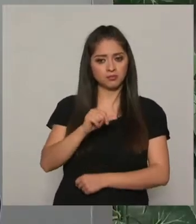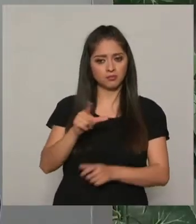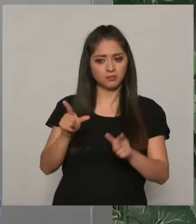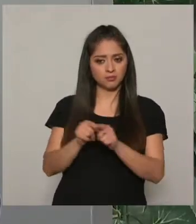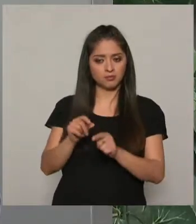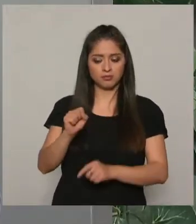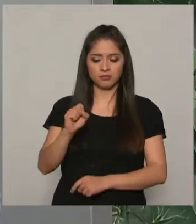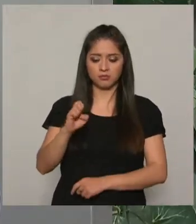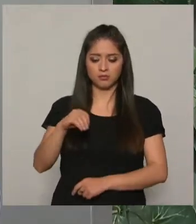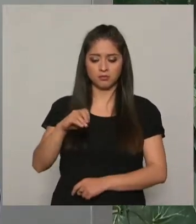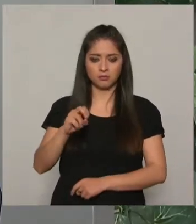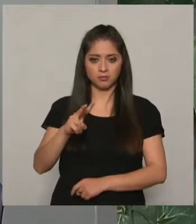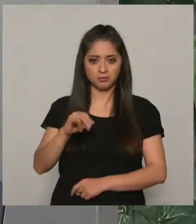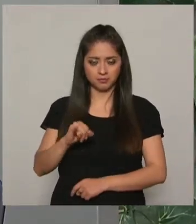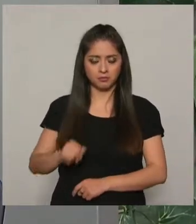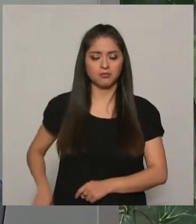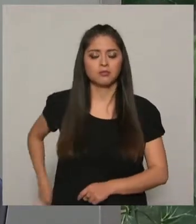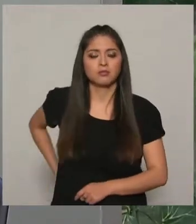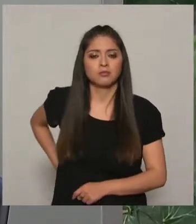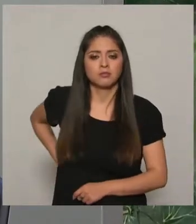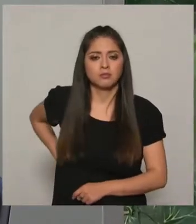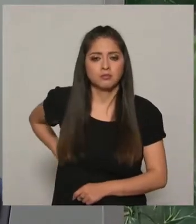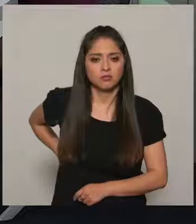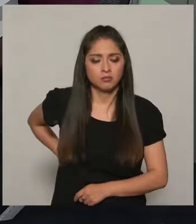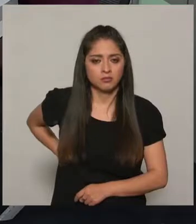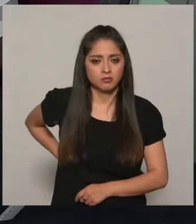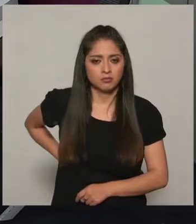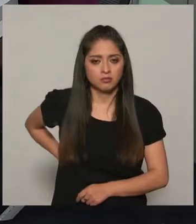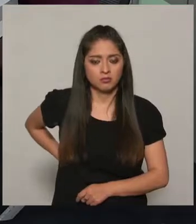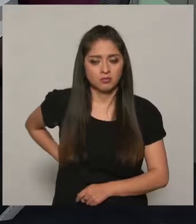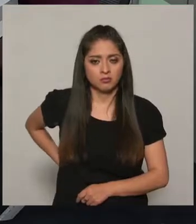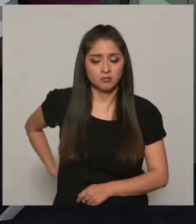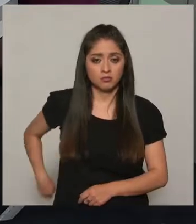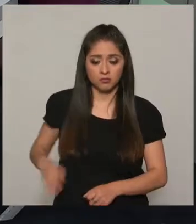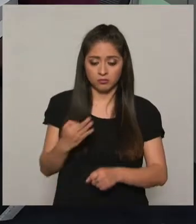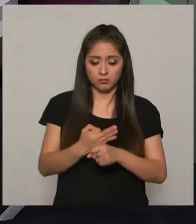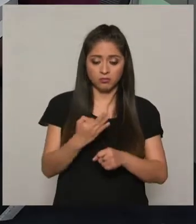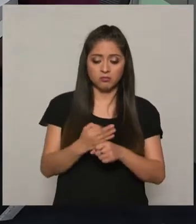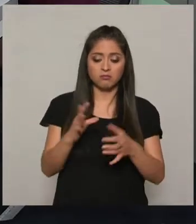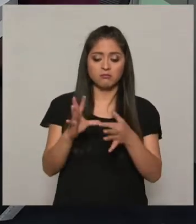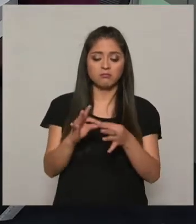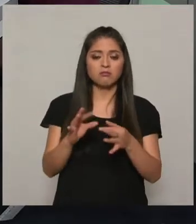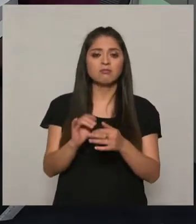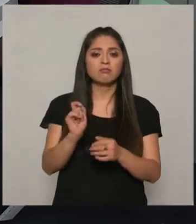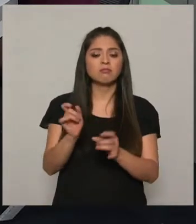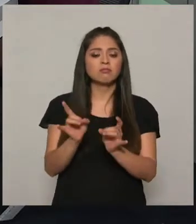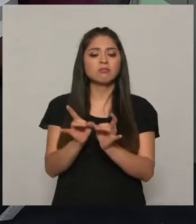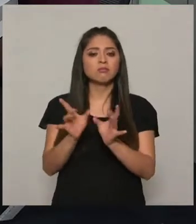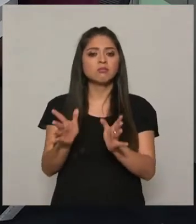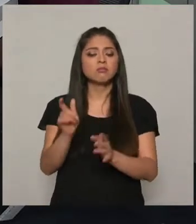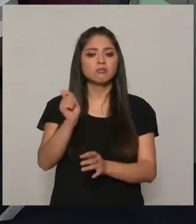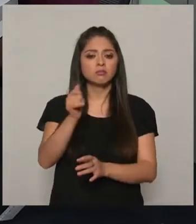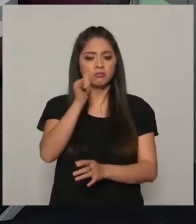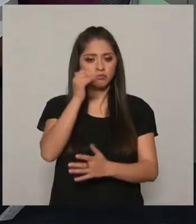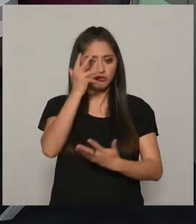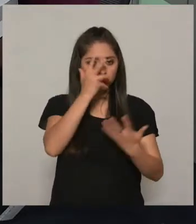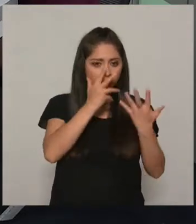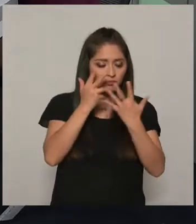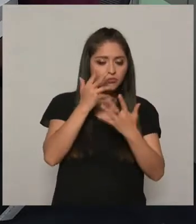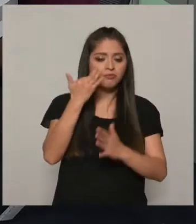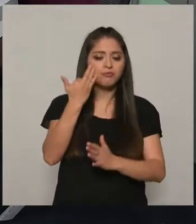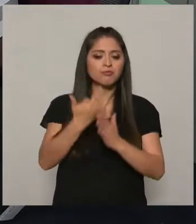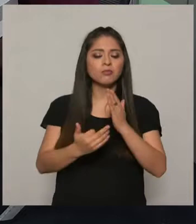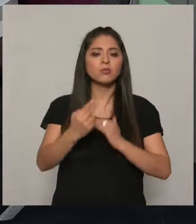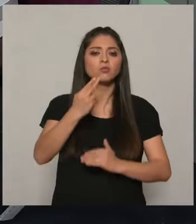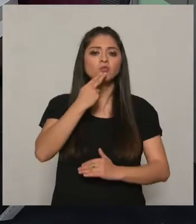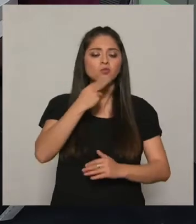estábamos platicando sobre las principales causas. Evidentemente es el alcoholismo, también no usar el cinturón de seguridad,